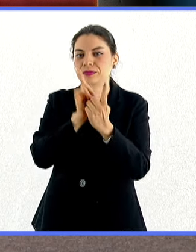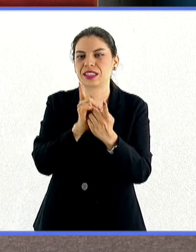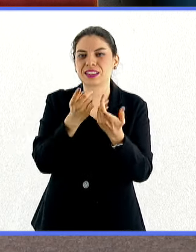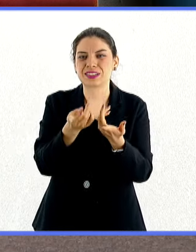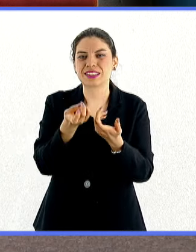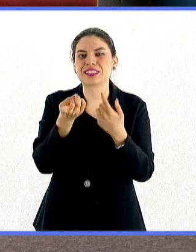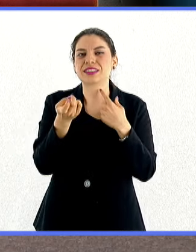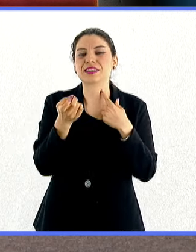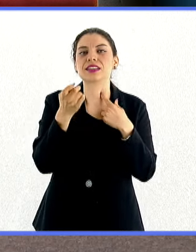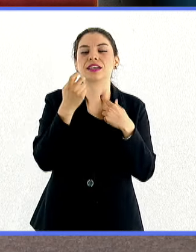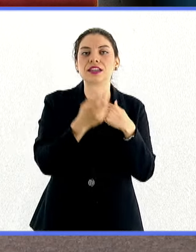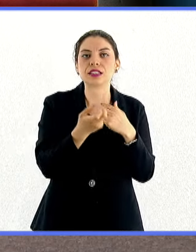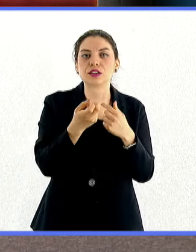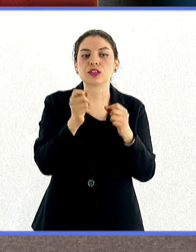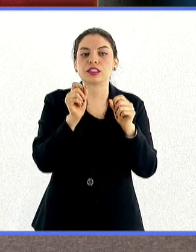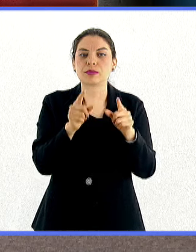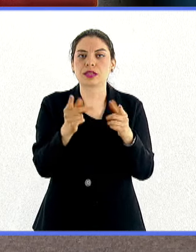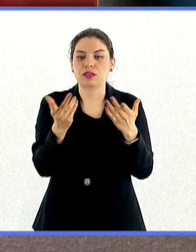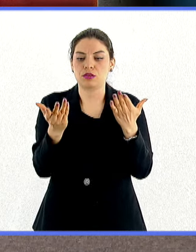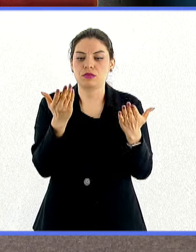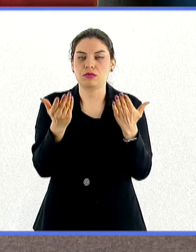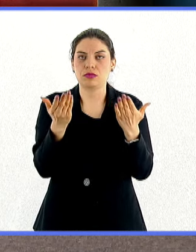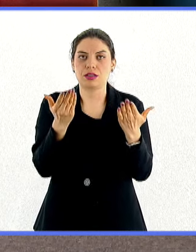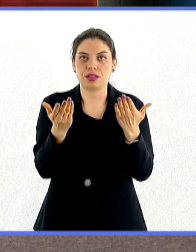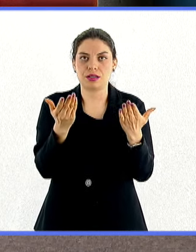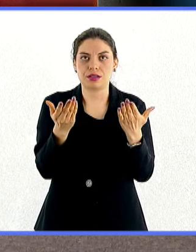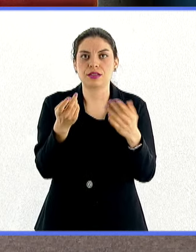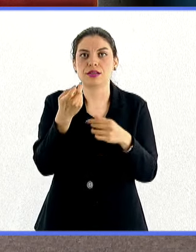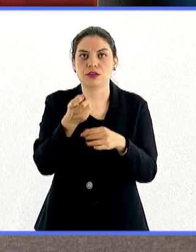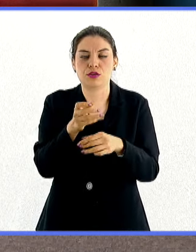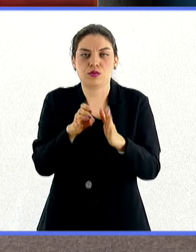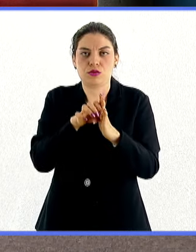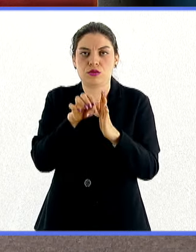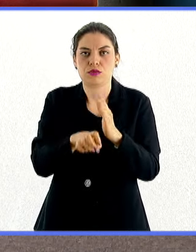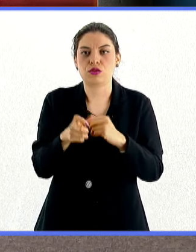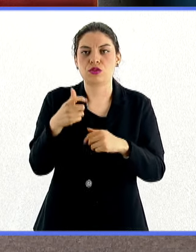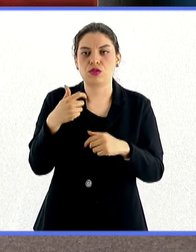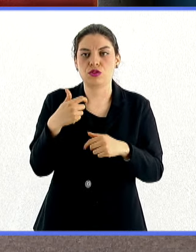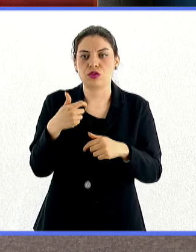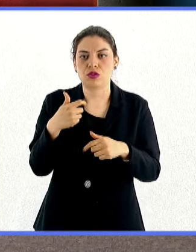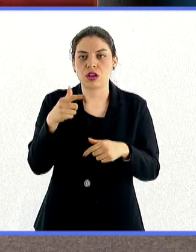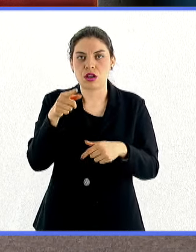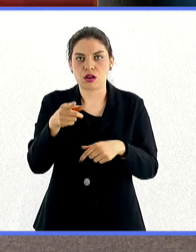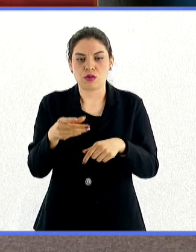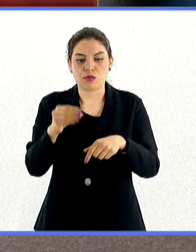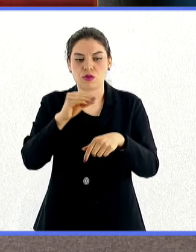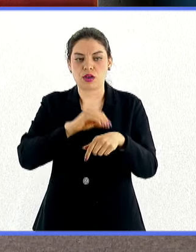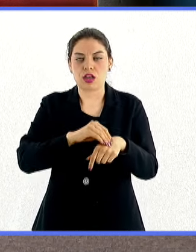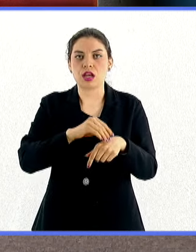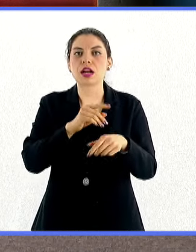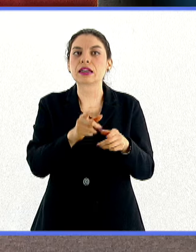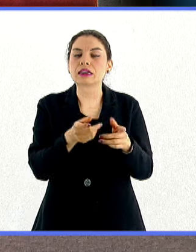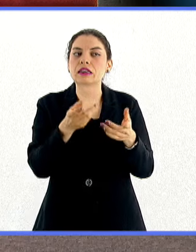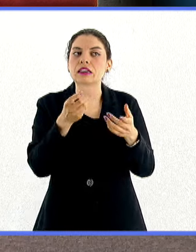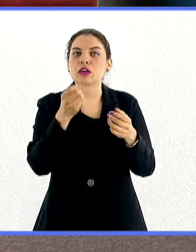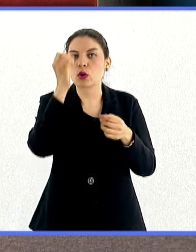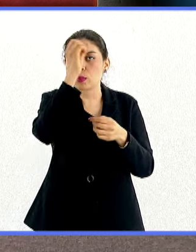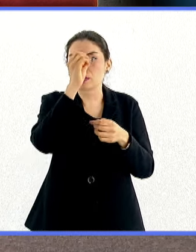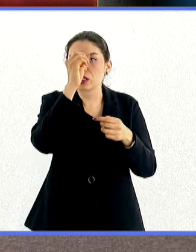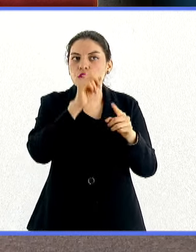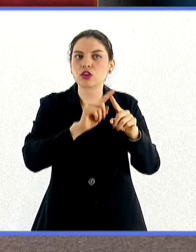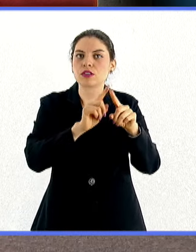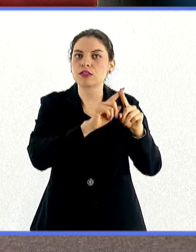Y, por supuesto, contrapesas. Esa es también una labor. Por ejemplo, yo tengo aquí declaraciones de hackers, pero también